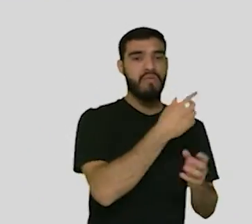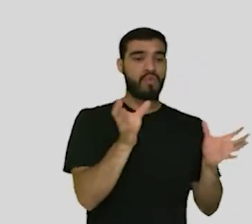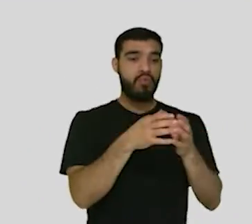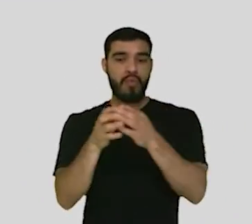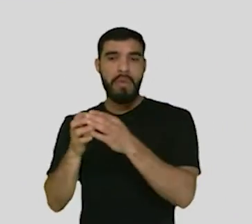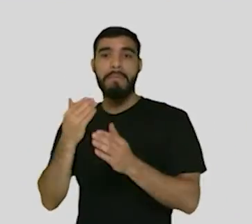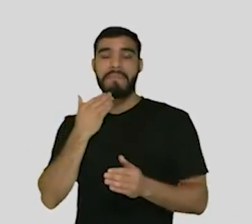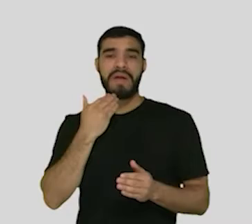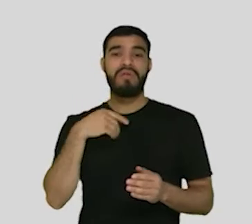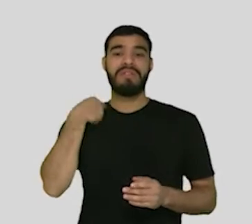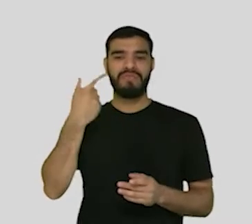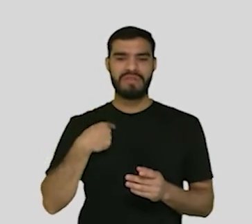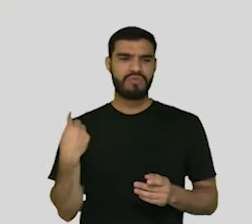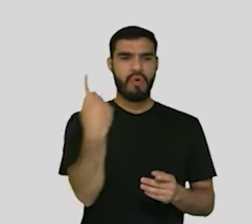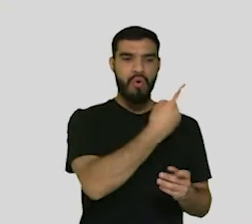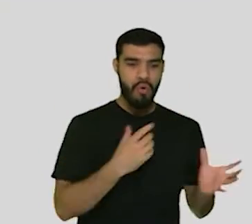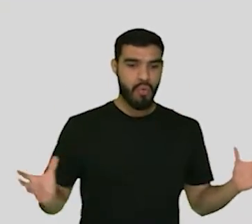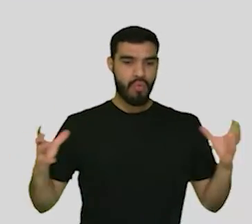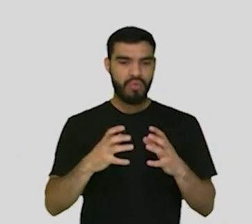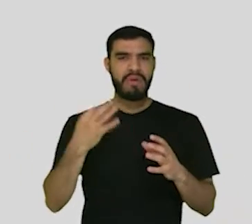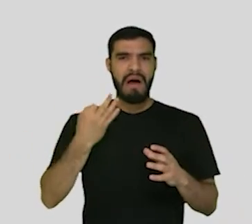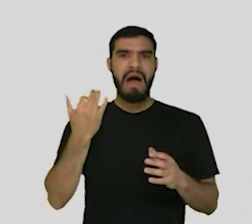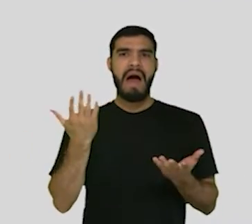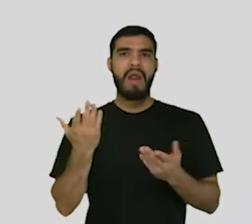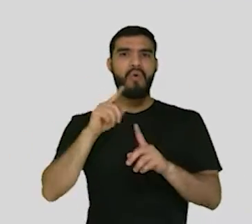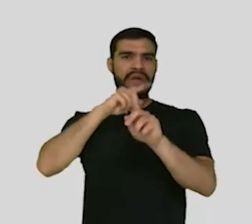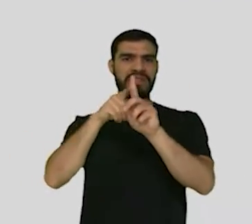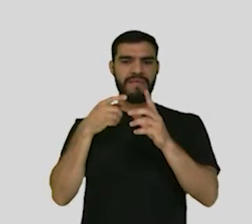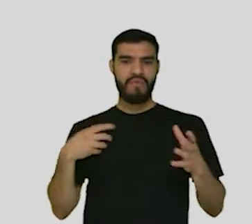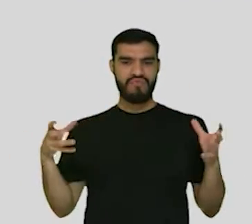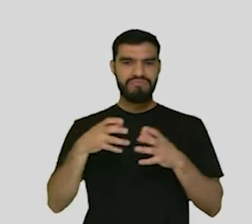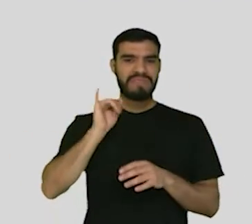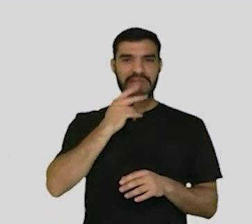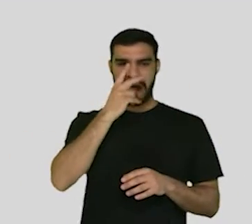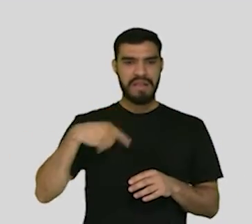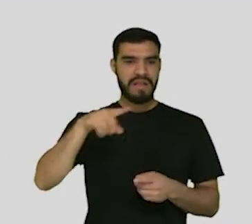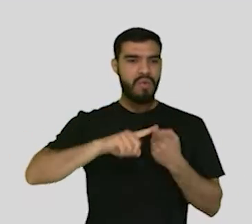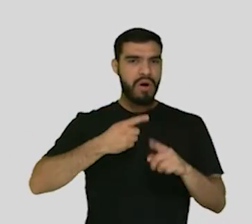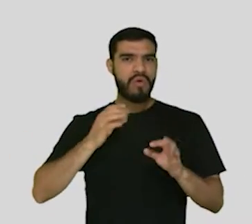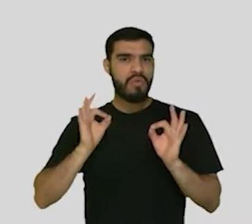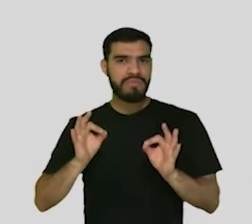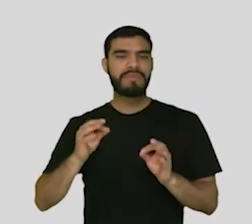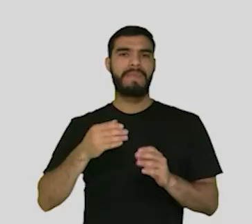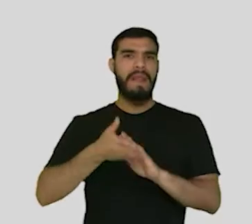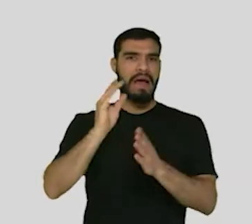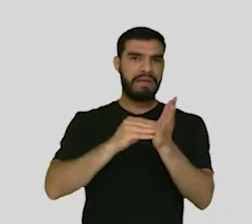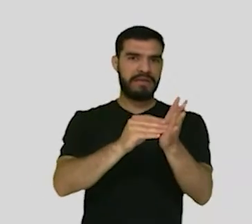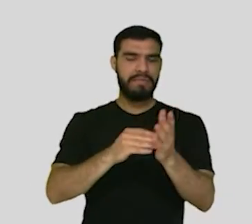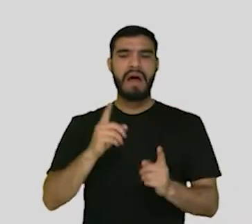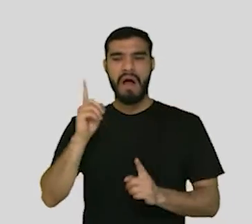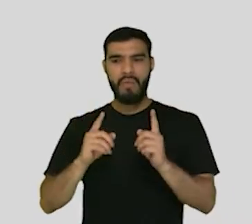Apea ningún yehú, o pajendar, o peayepa rosa. Coan APB, jateku, ñañón boya,